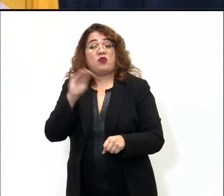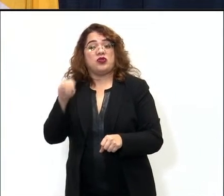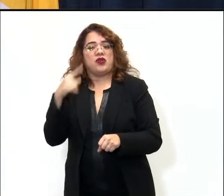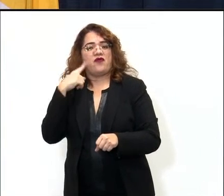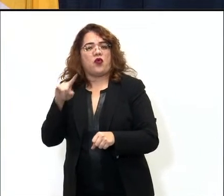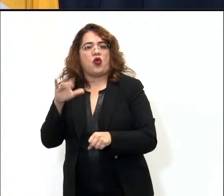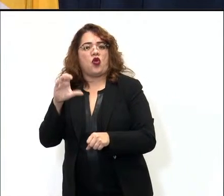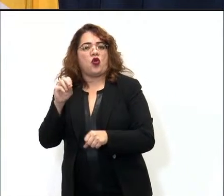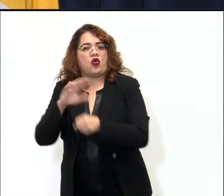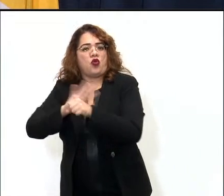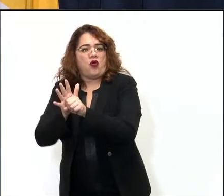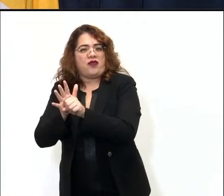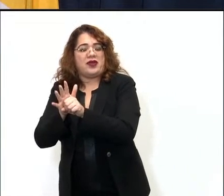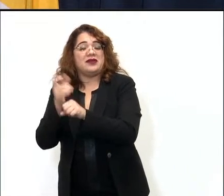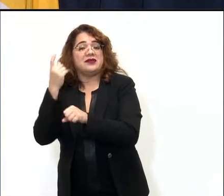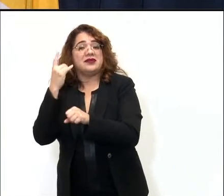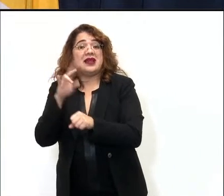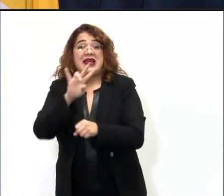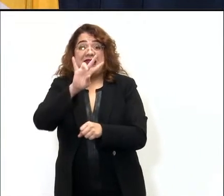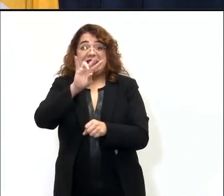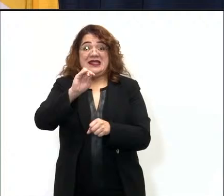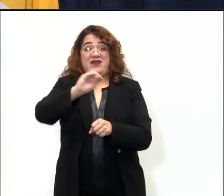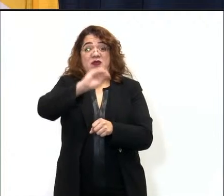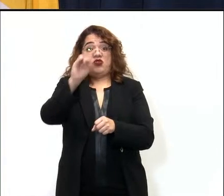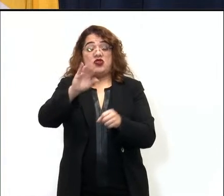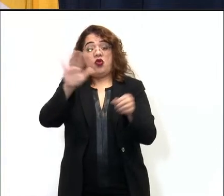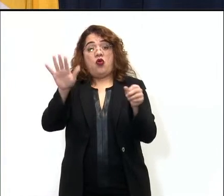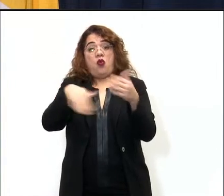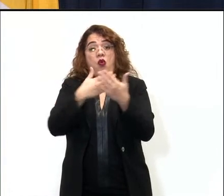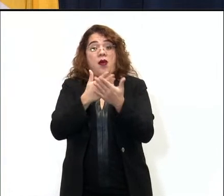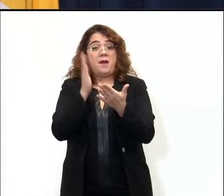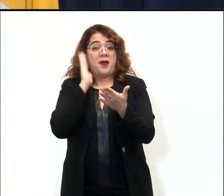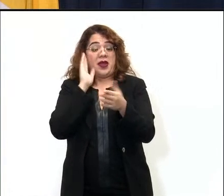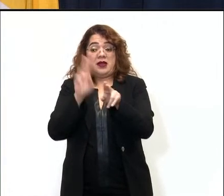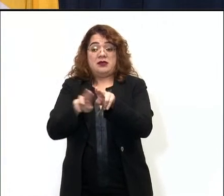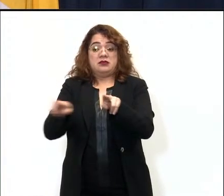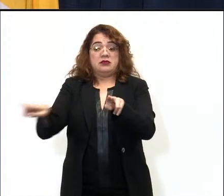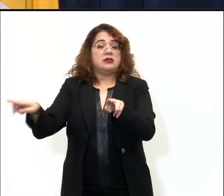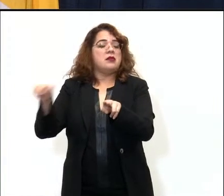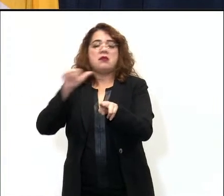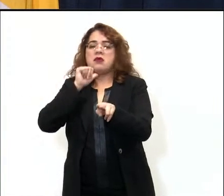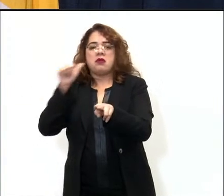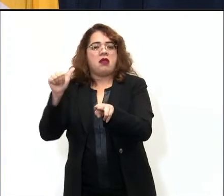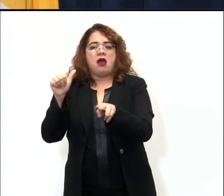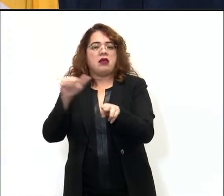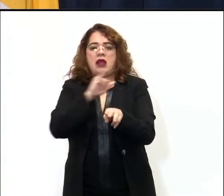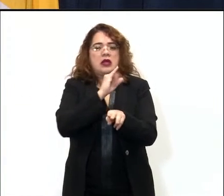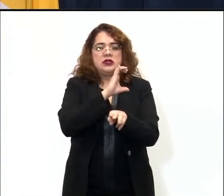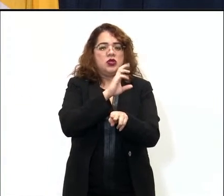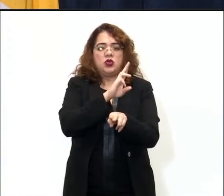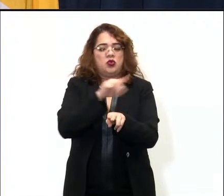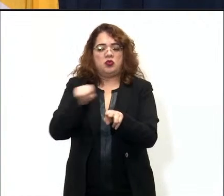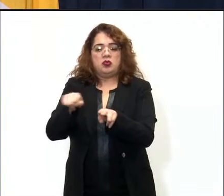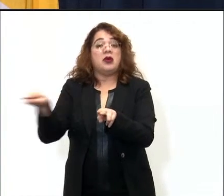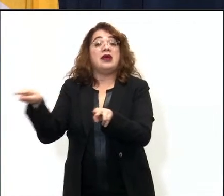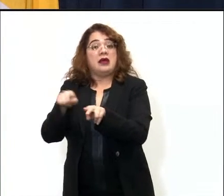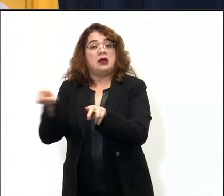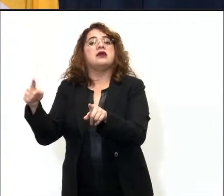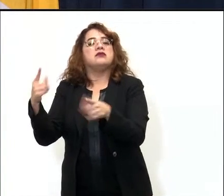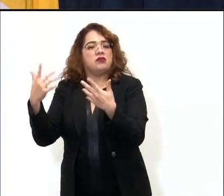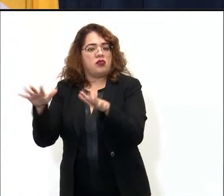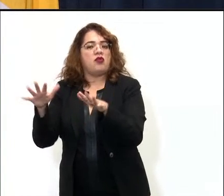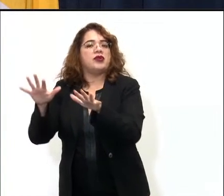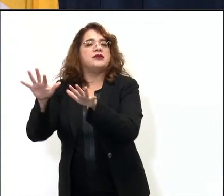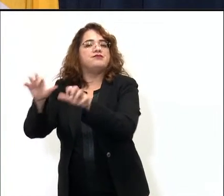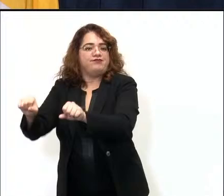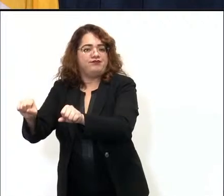COVID-19. El 70% de todas nuestras camas que no son de cuidados intensivos también están ocupados y